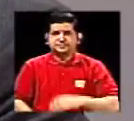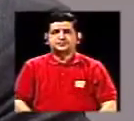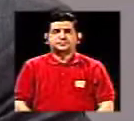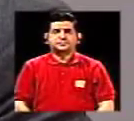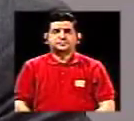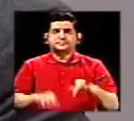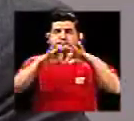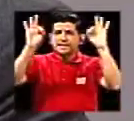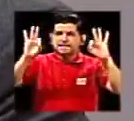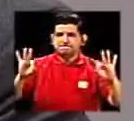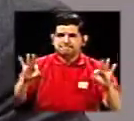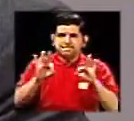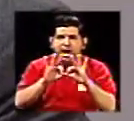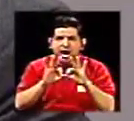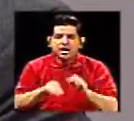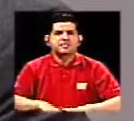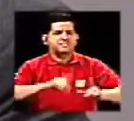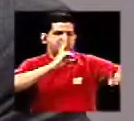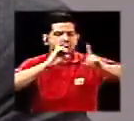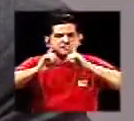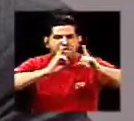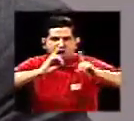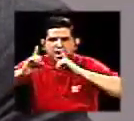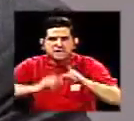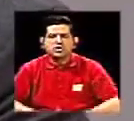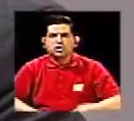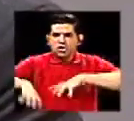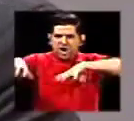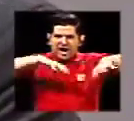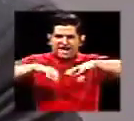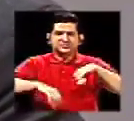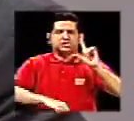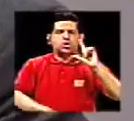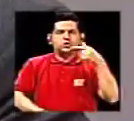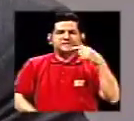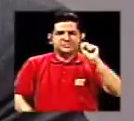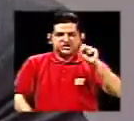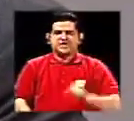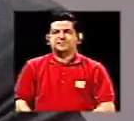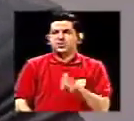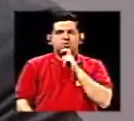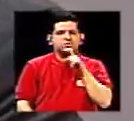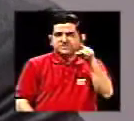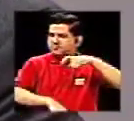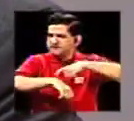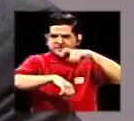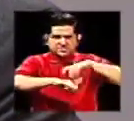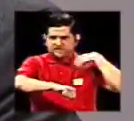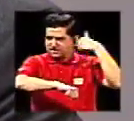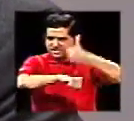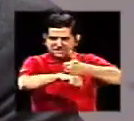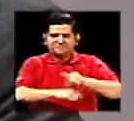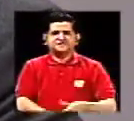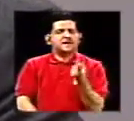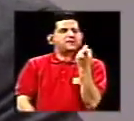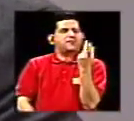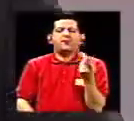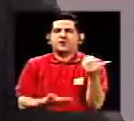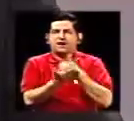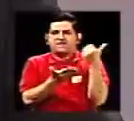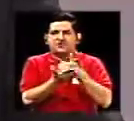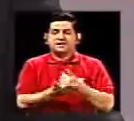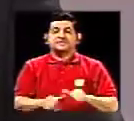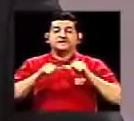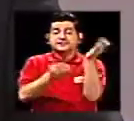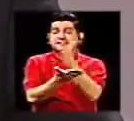vía imágenes, diálogos, acciones de Luis Guillermo, que era muy difícil en ese momento para optar por la ausencia de recursos. Vamos a